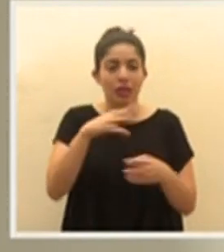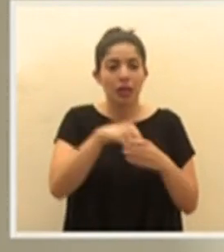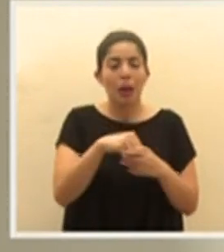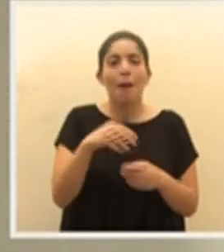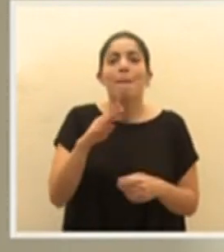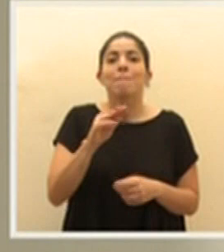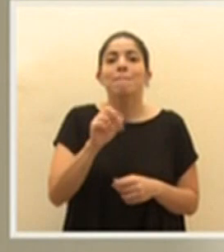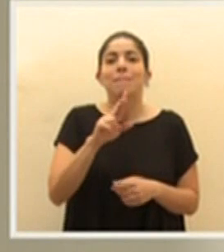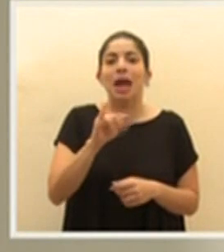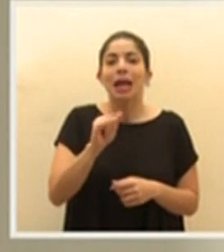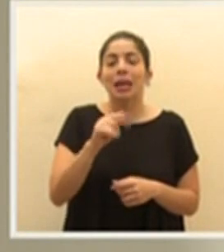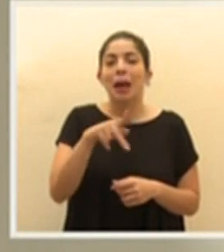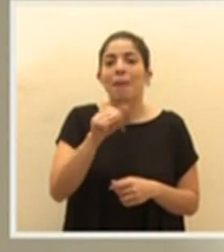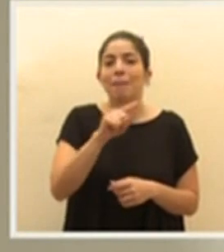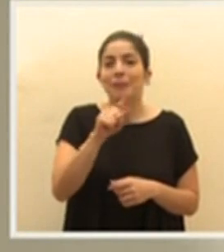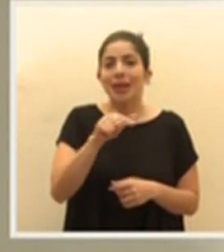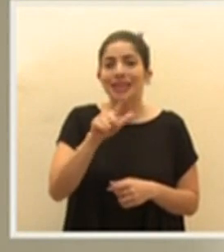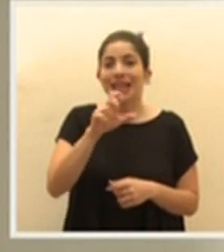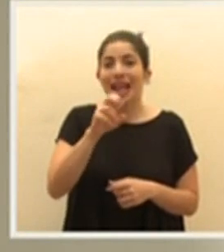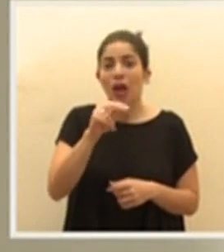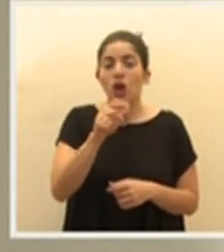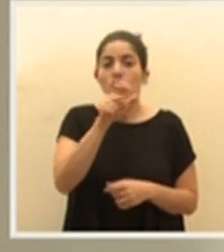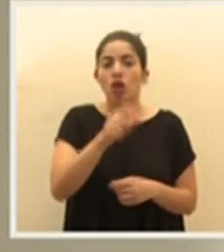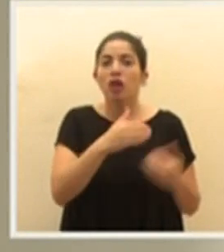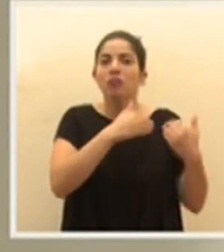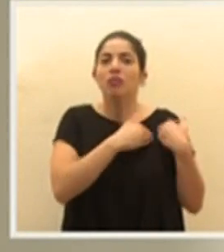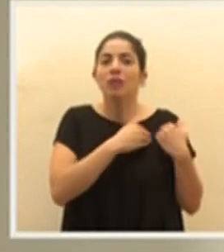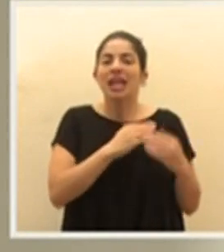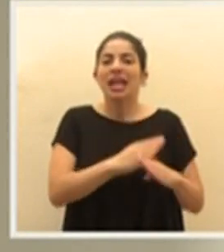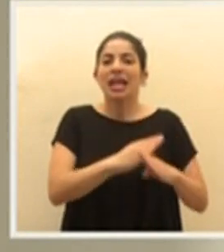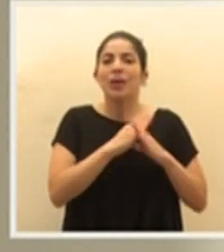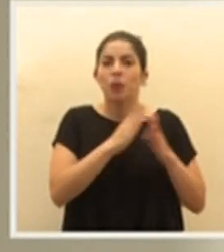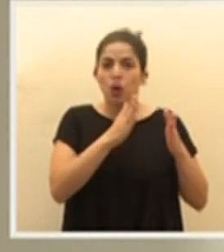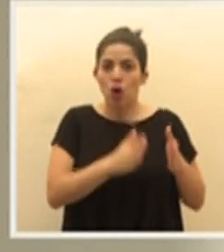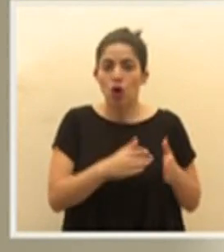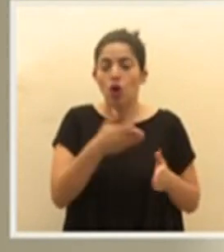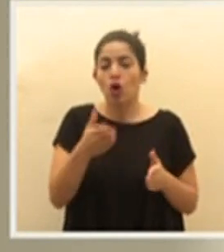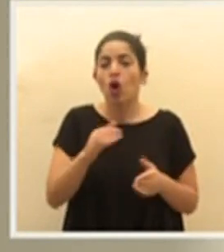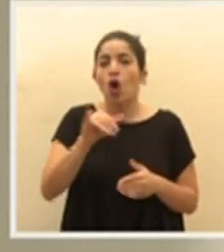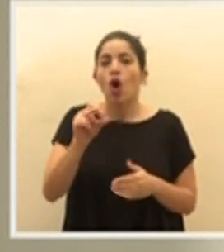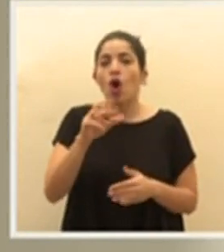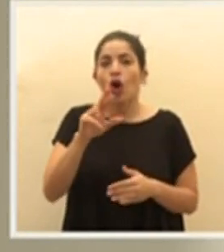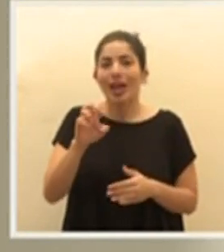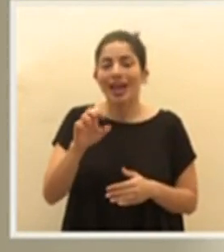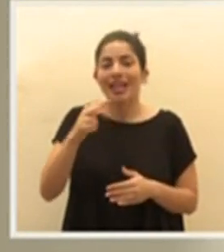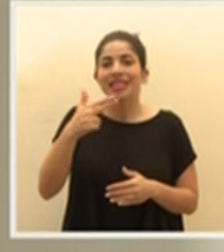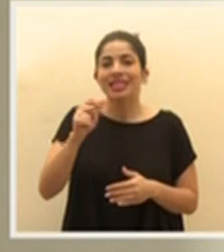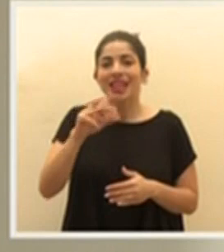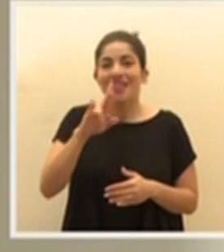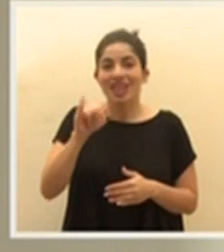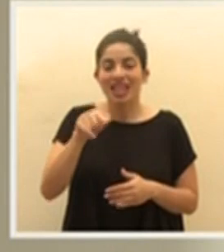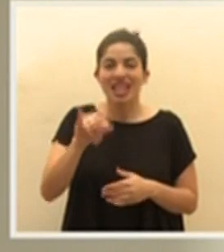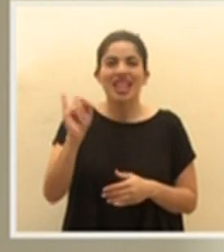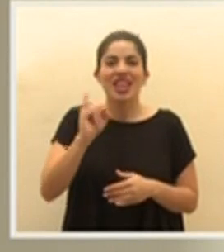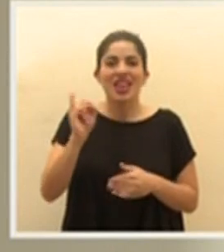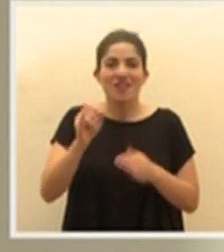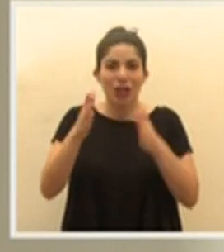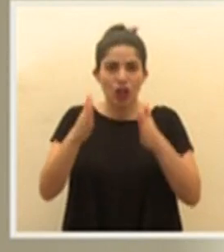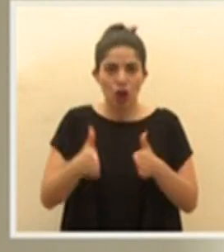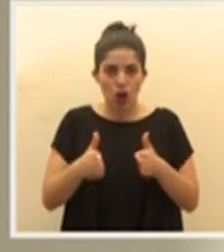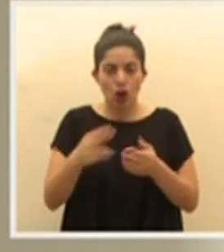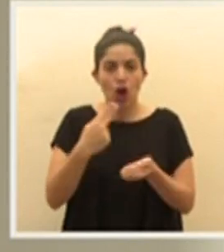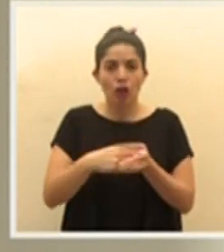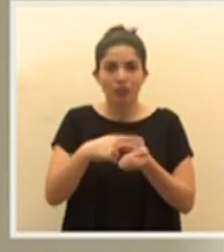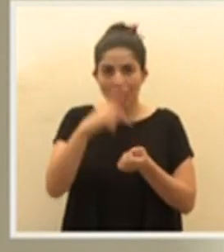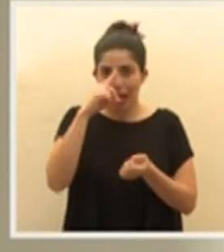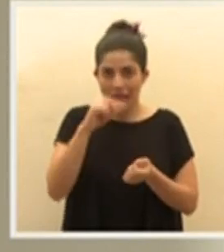León Bratti, que es inmunóloga del Hospital México, el doctor Jorge Chaverri Murillo, infectólogo del Hospital